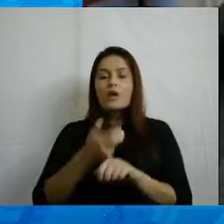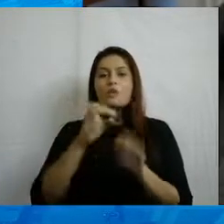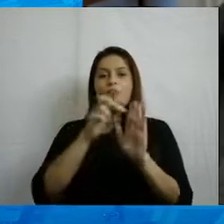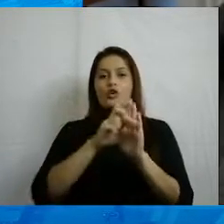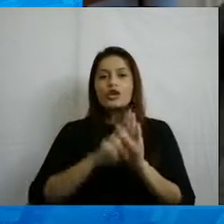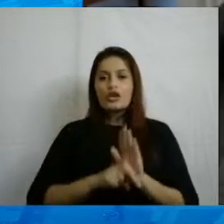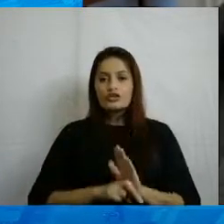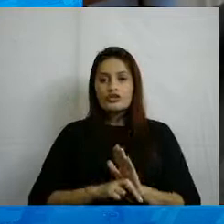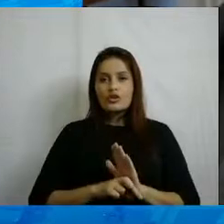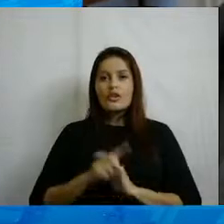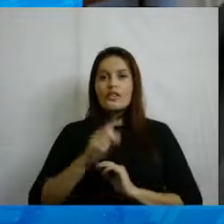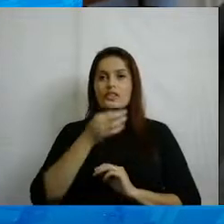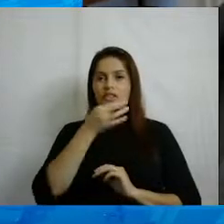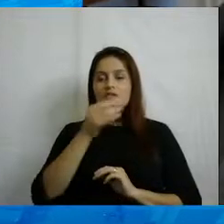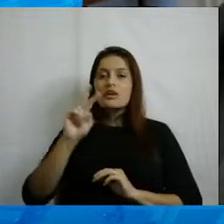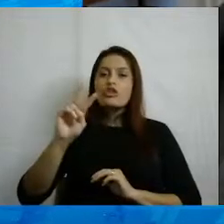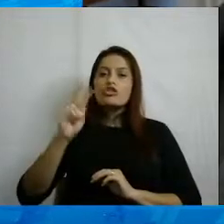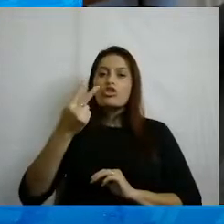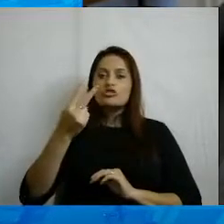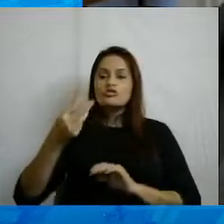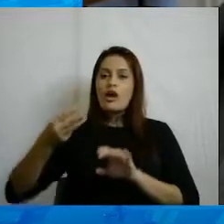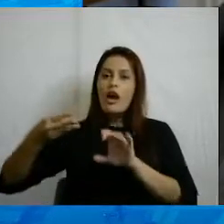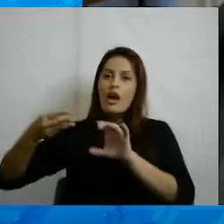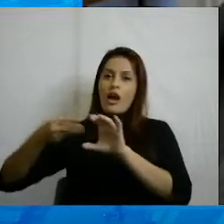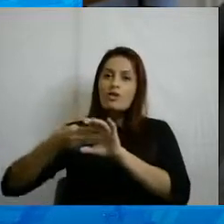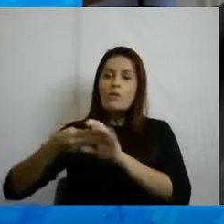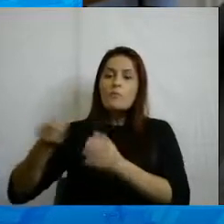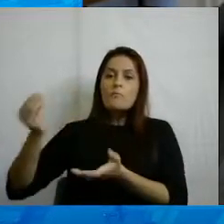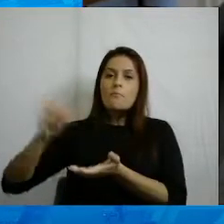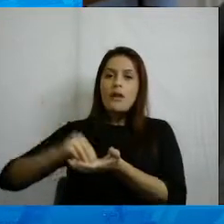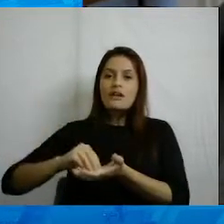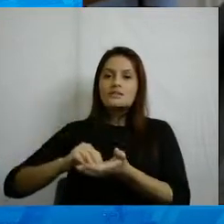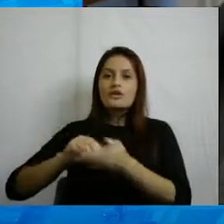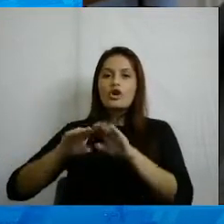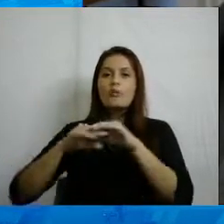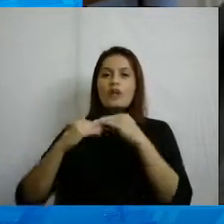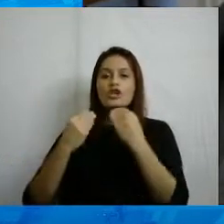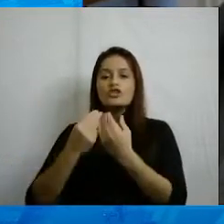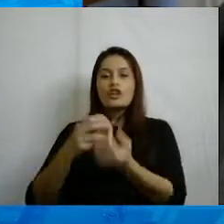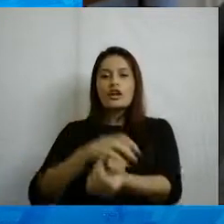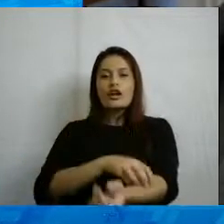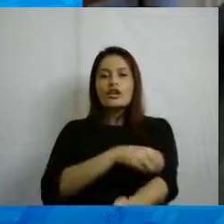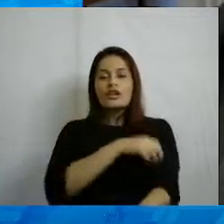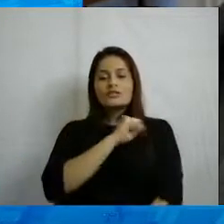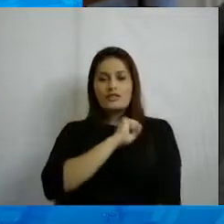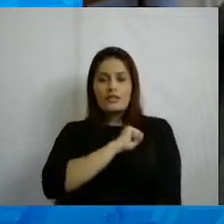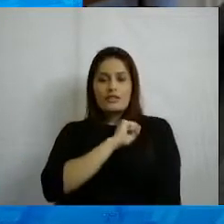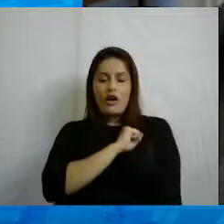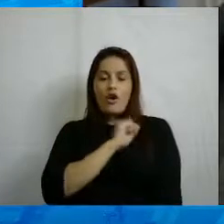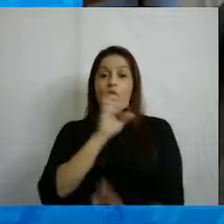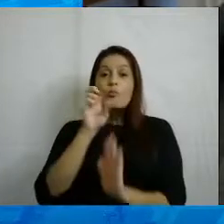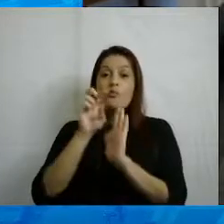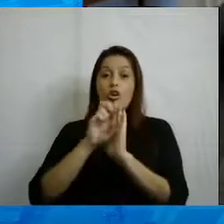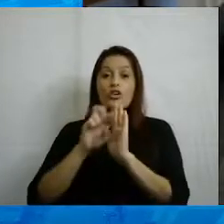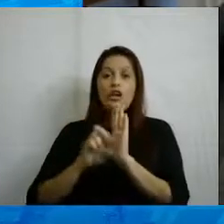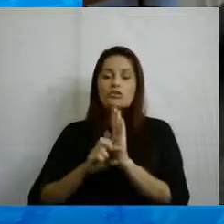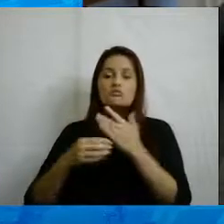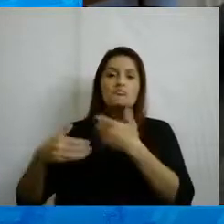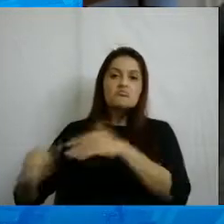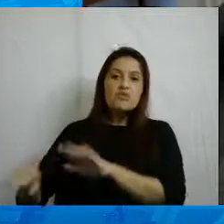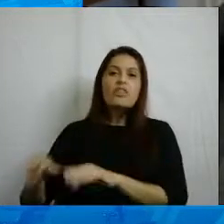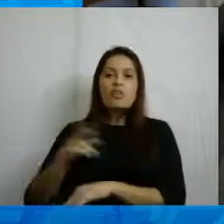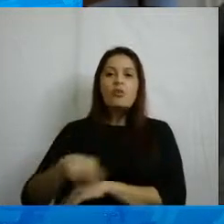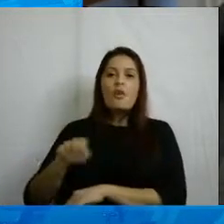de dos cargadores más que está trabajando la Corporación Regional de Santiago, que ese proyecto estaba ahí votado, lo